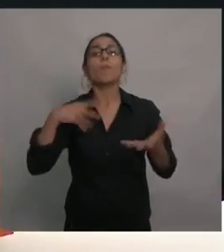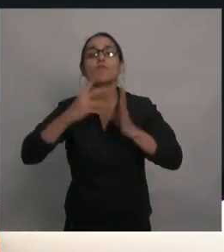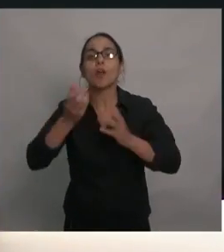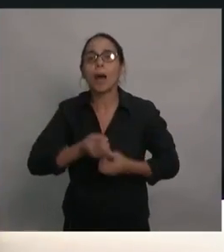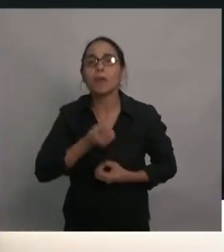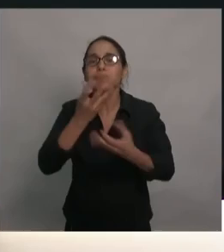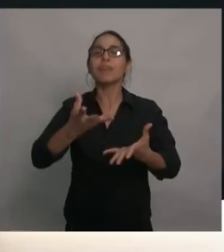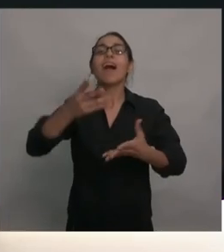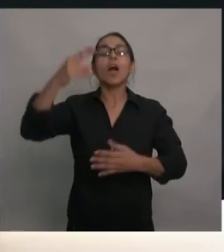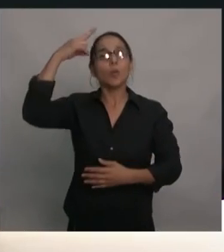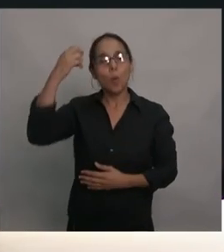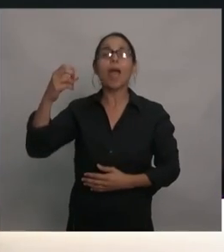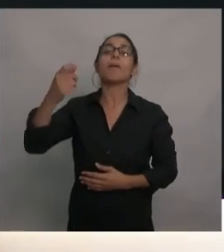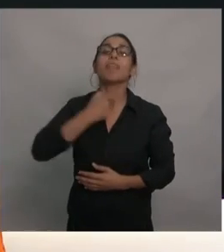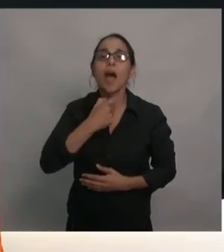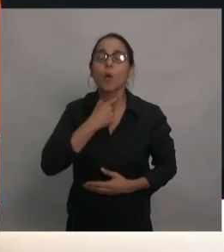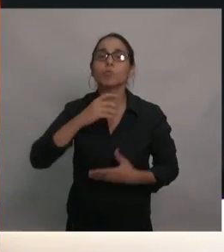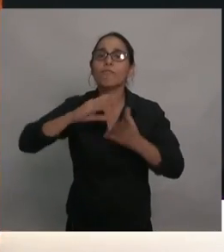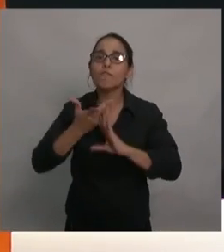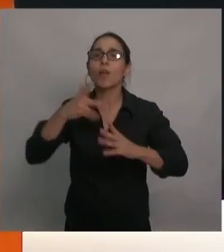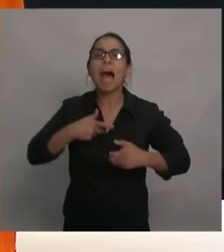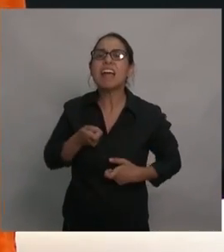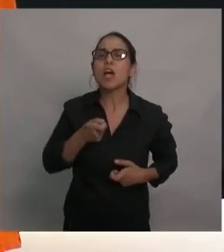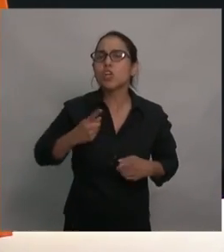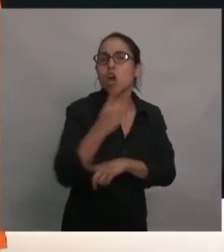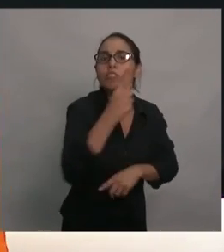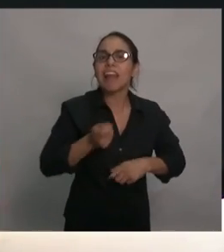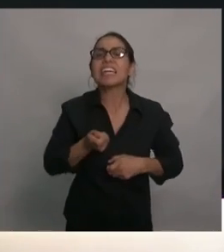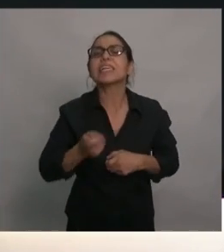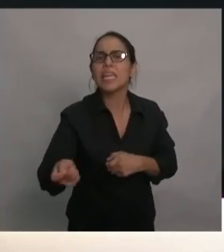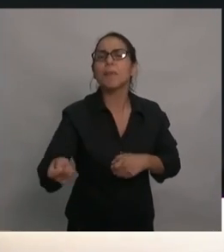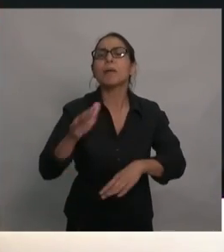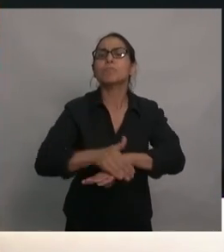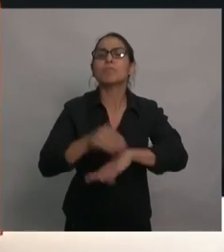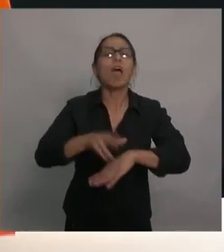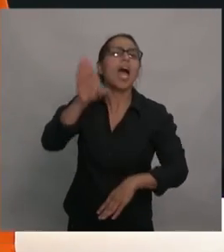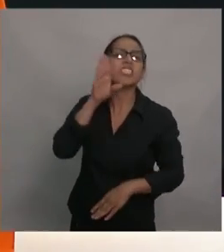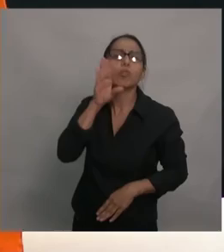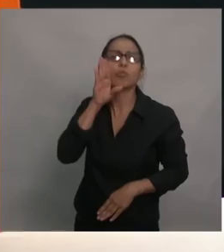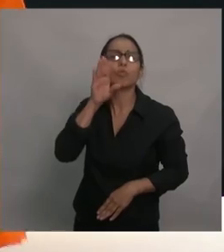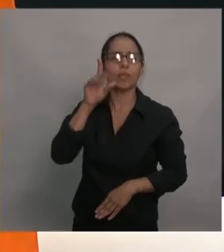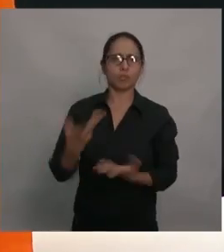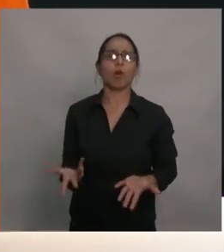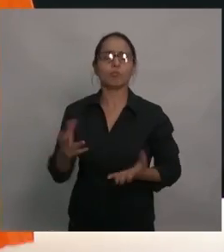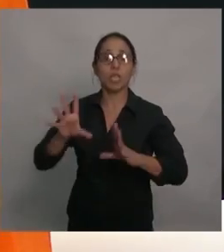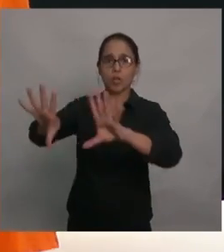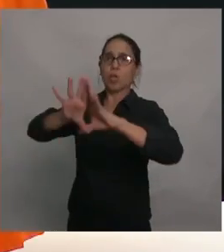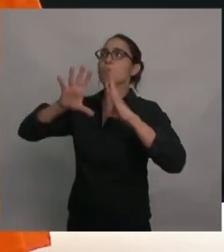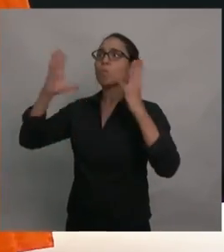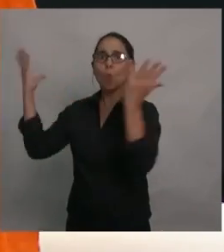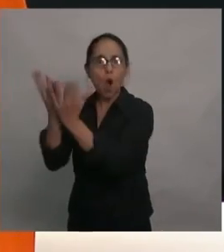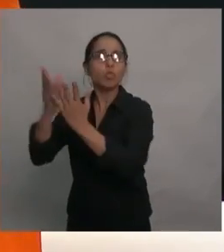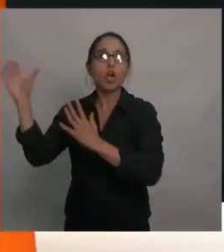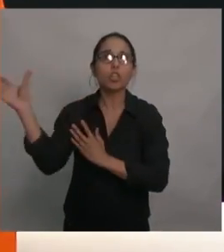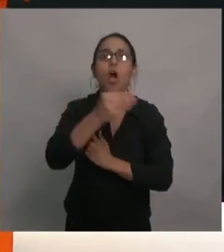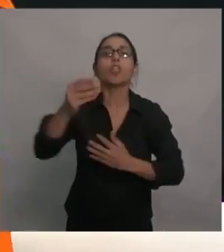de los Crímenes contra la Humanidad de los Estados Unidos, que la vamos a celebrar en grande a nivel mundial el próximo 9 de